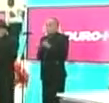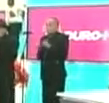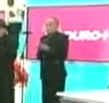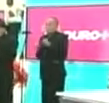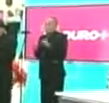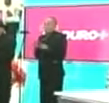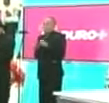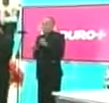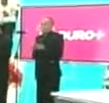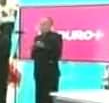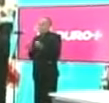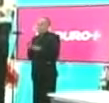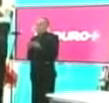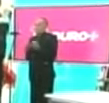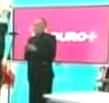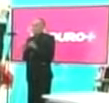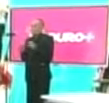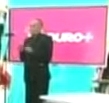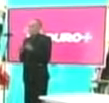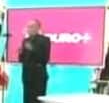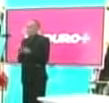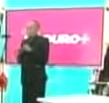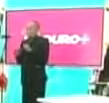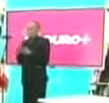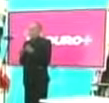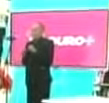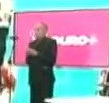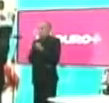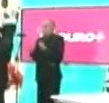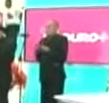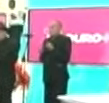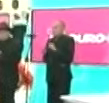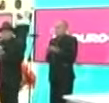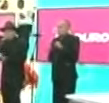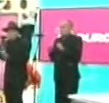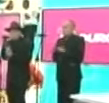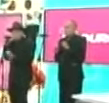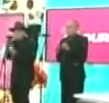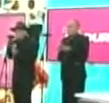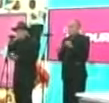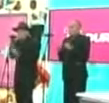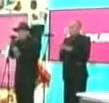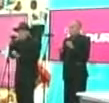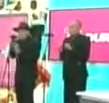Bueno, mijito, tanto de hierro en la rama de un naranjo amarillito.